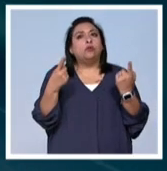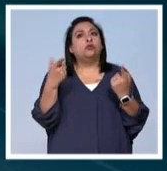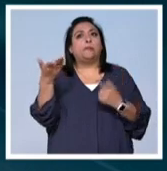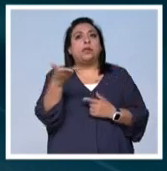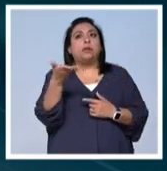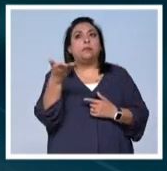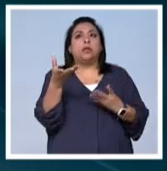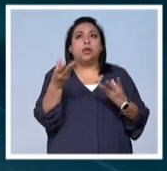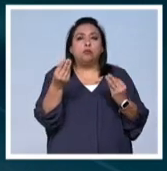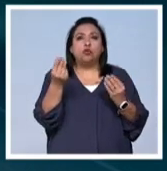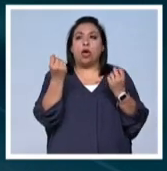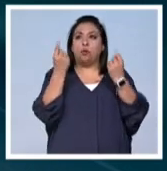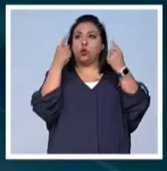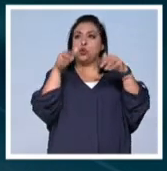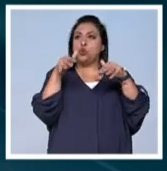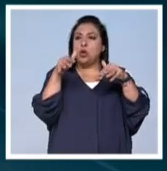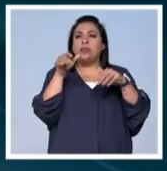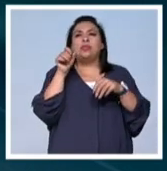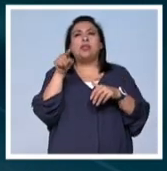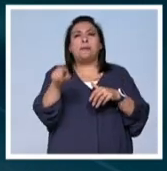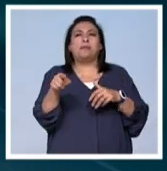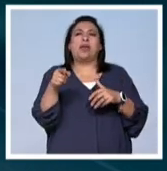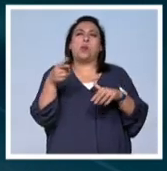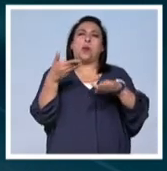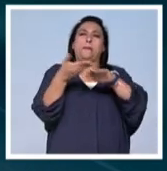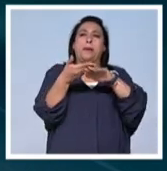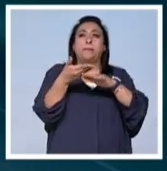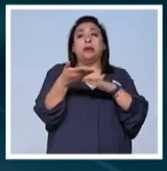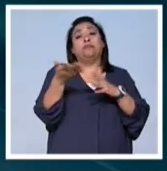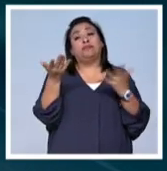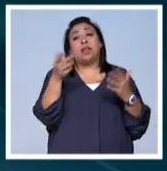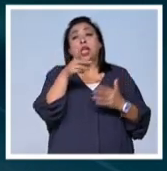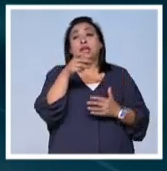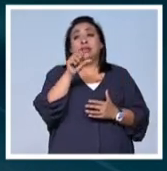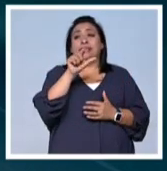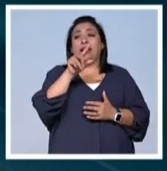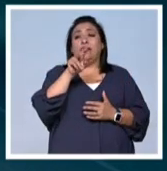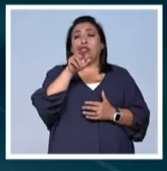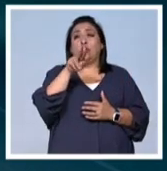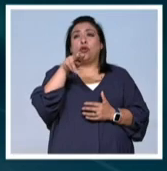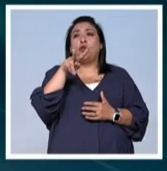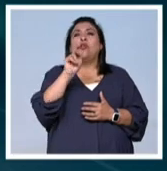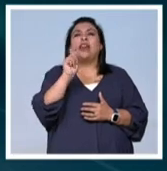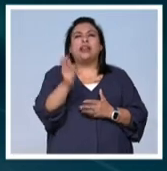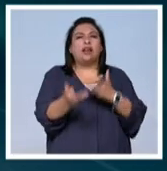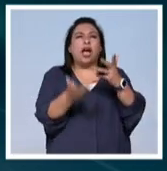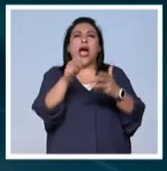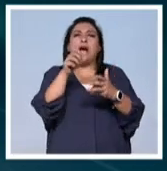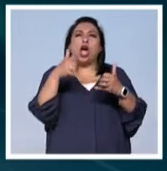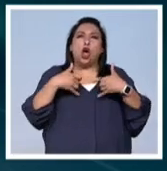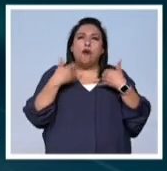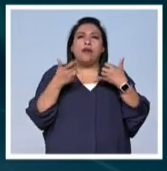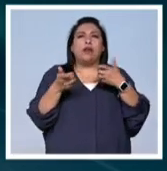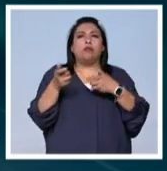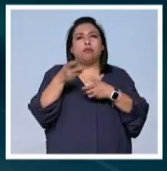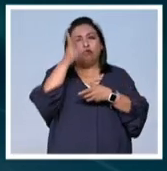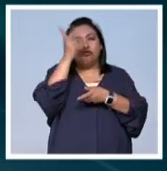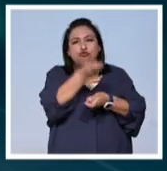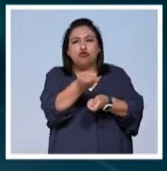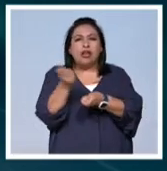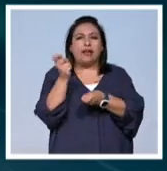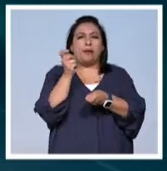solicitado muy admirado y muy saerido en sí Salvador novo fue un incendiario de joven y bombero de viejo